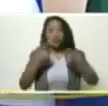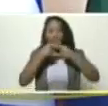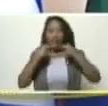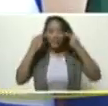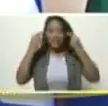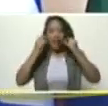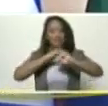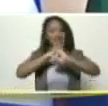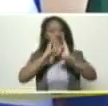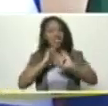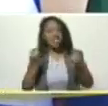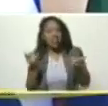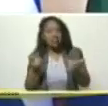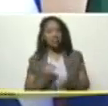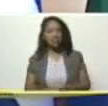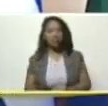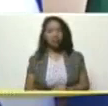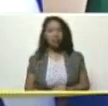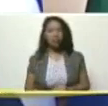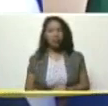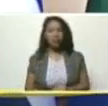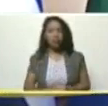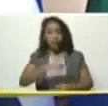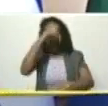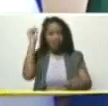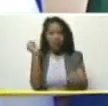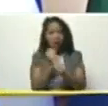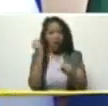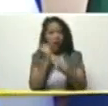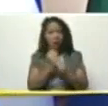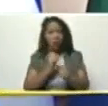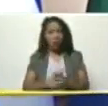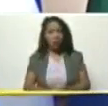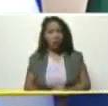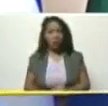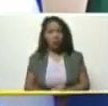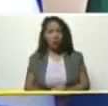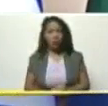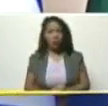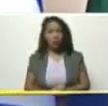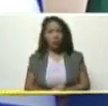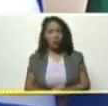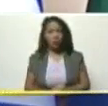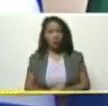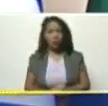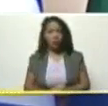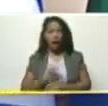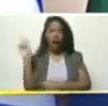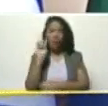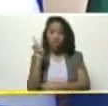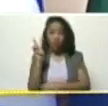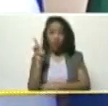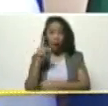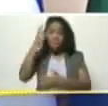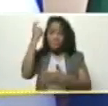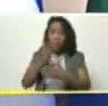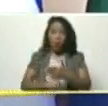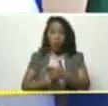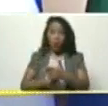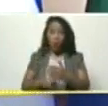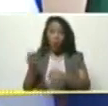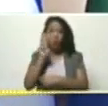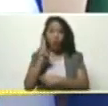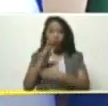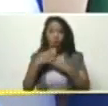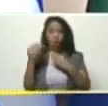sonrientes, felices, trabajando, A Venezuela se le ha prohibido el uso del